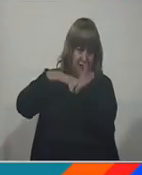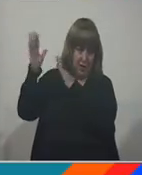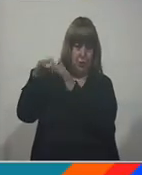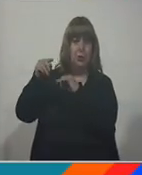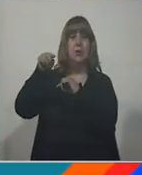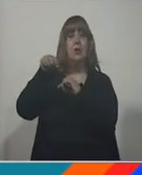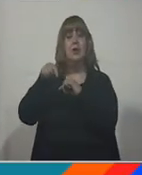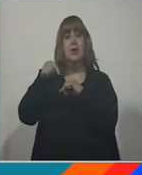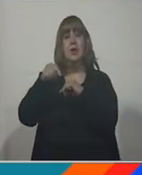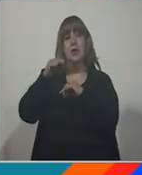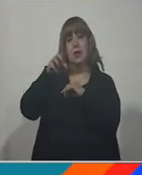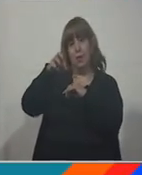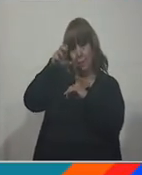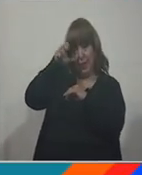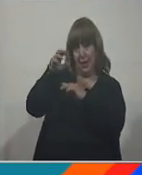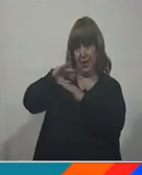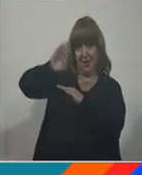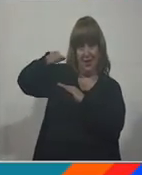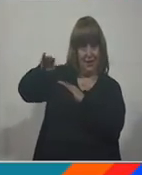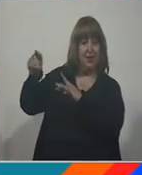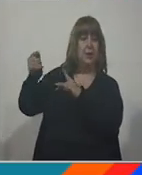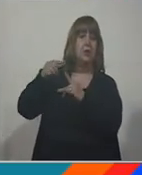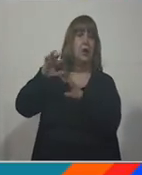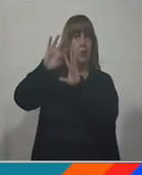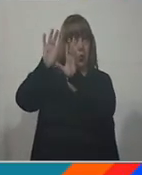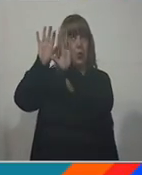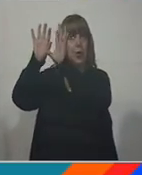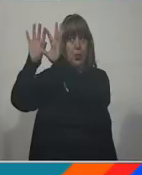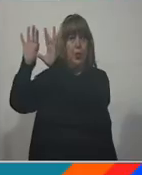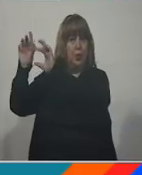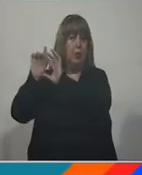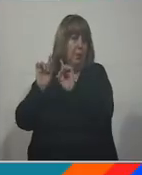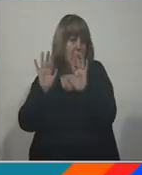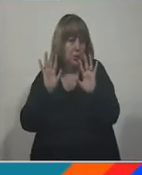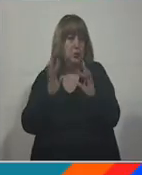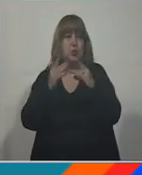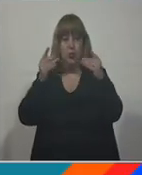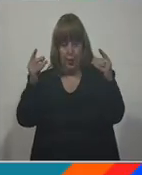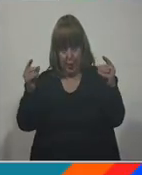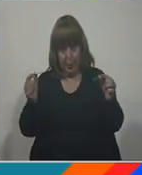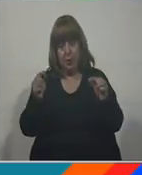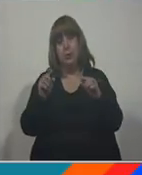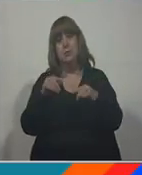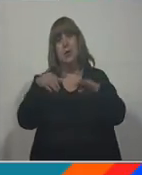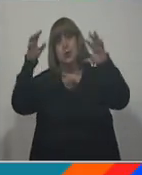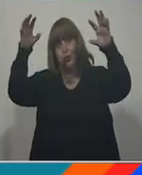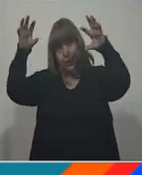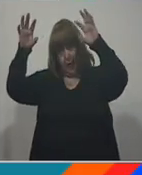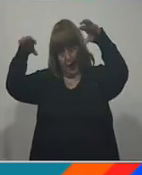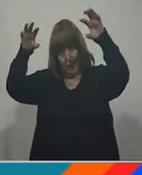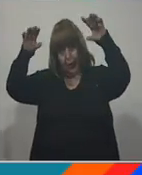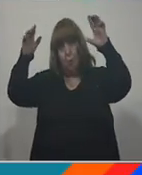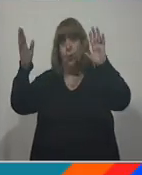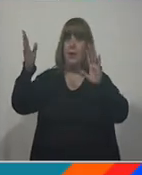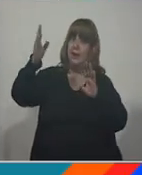Y para la precordillera, una nubosidad importante, pero hasta ahí nada más. Si hay algún riesgo de precipitación para el lado nuestro